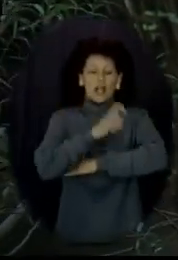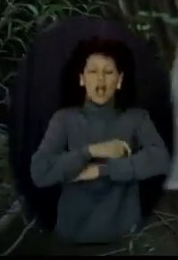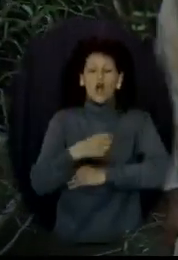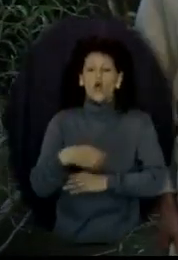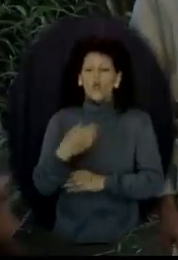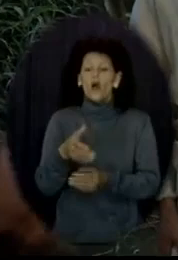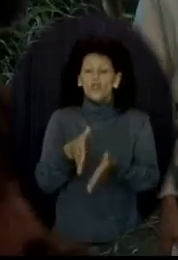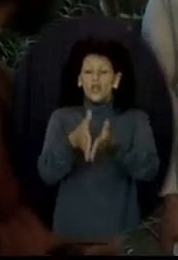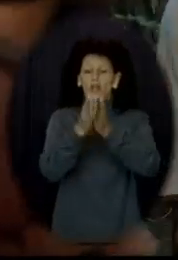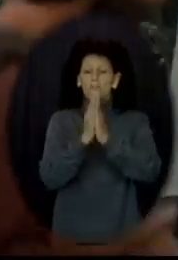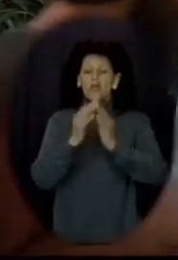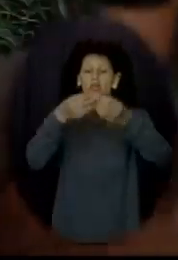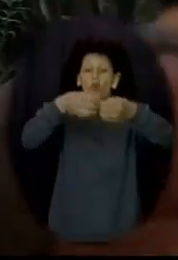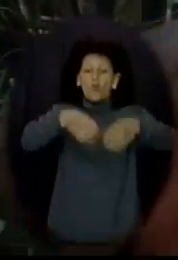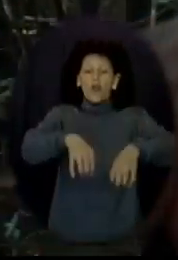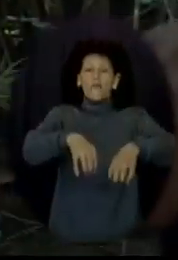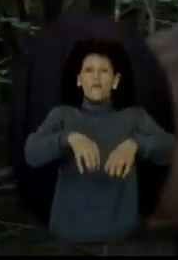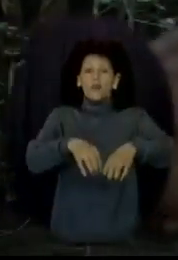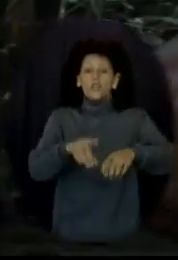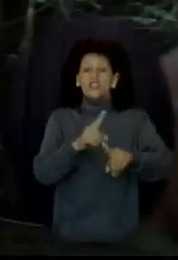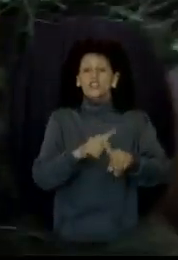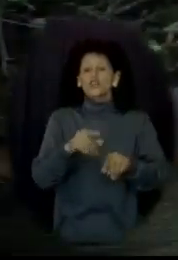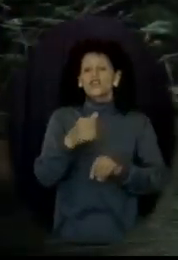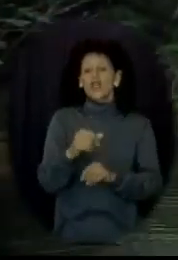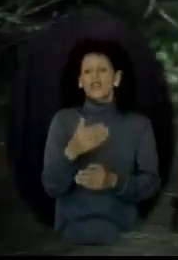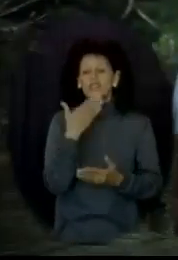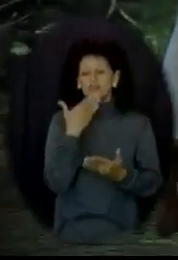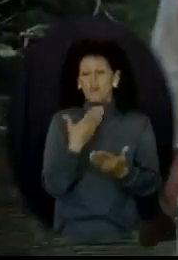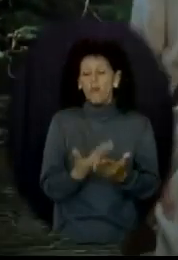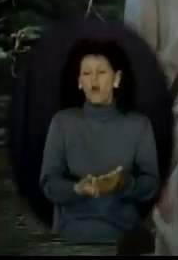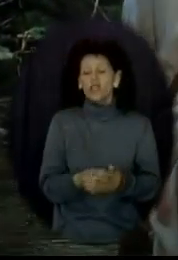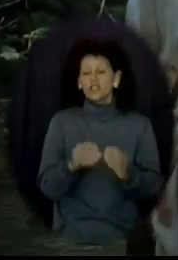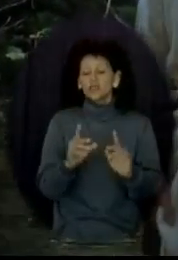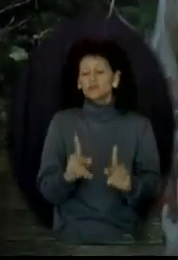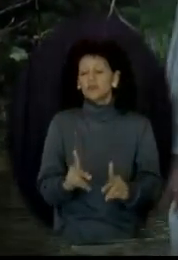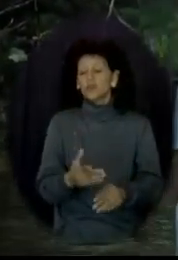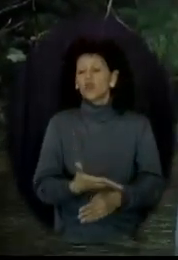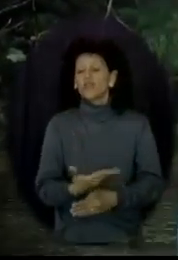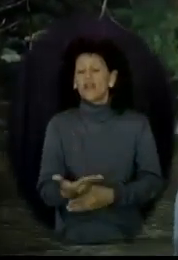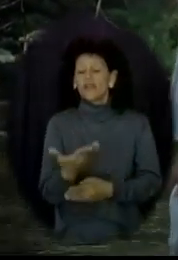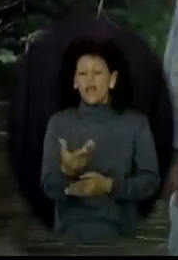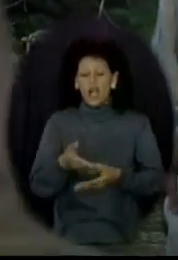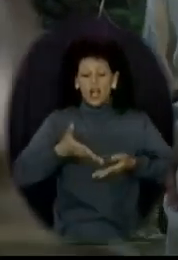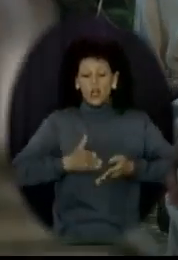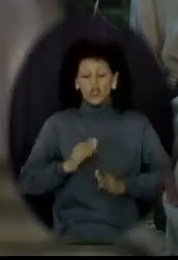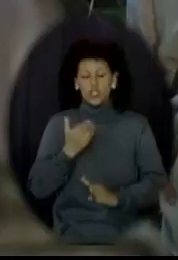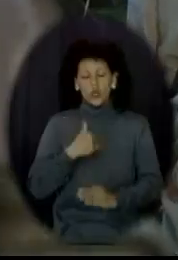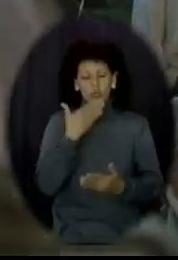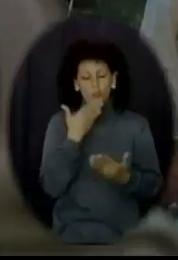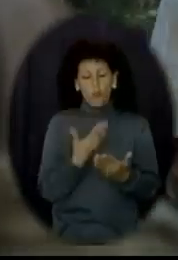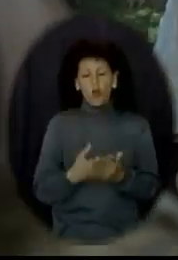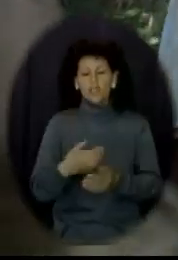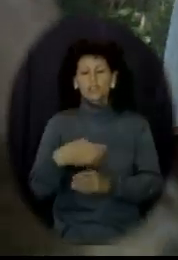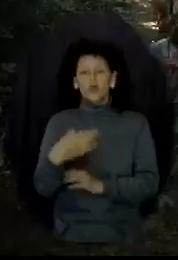pide un huevo? Pues si ustedes que son malos saben dar cosas buenas a sus hijos,